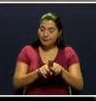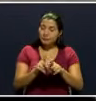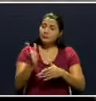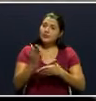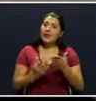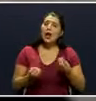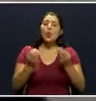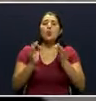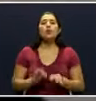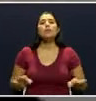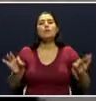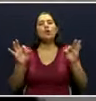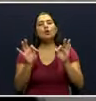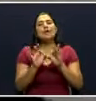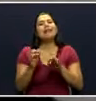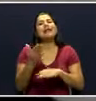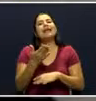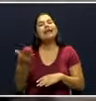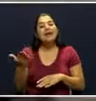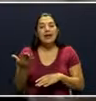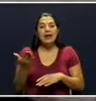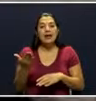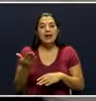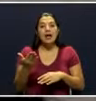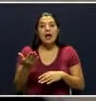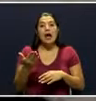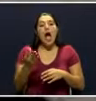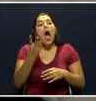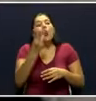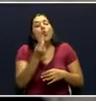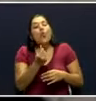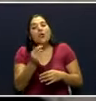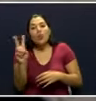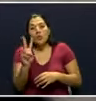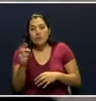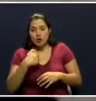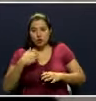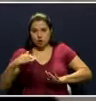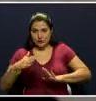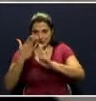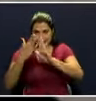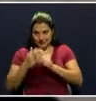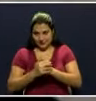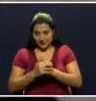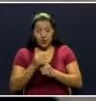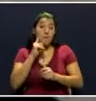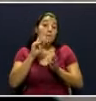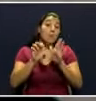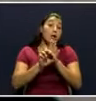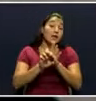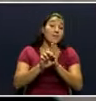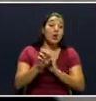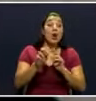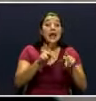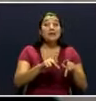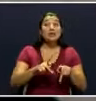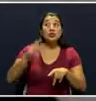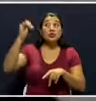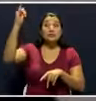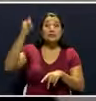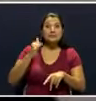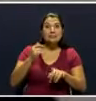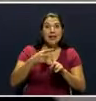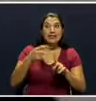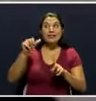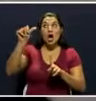muy importante, que es a qué cantidad de virus me expongo yo. Por ejemplo, las personas que han venido de otros países y que